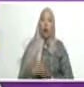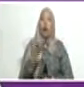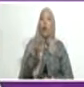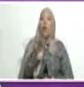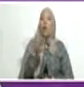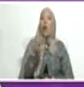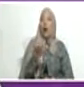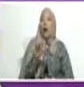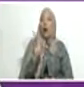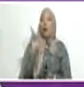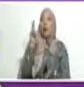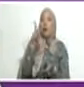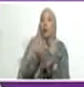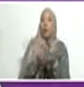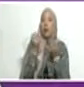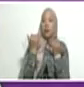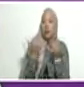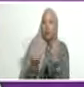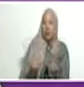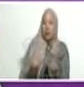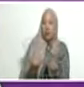menos, por ahora,